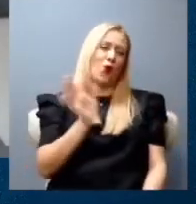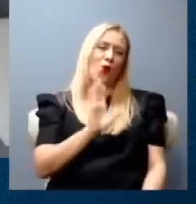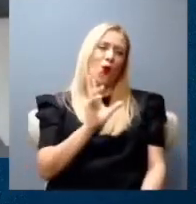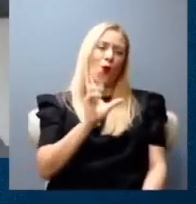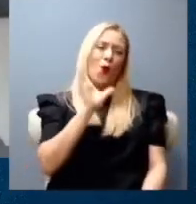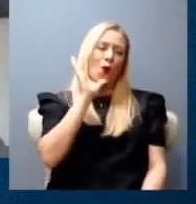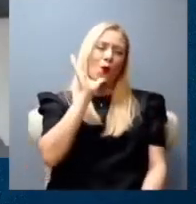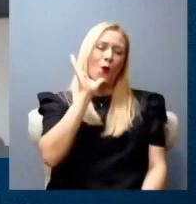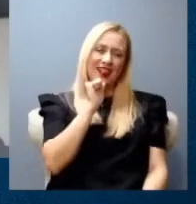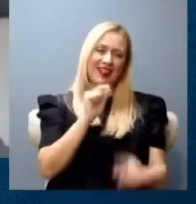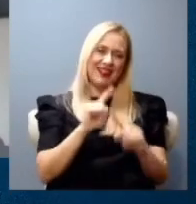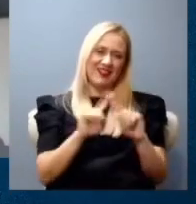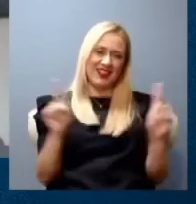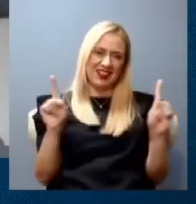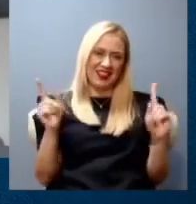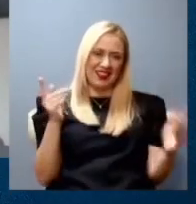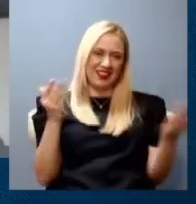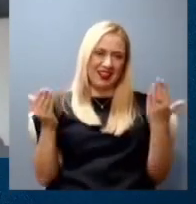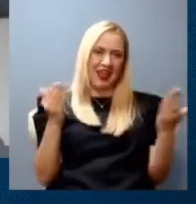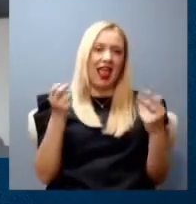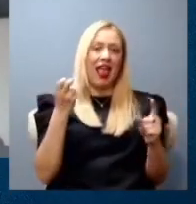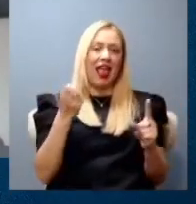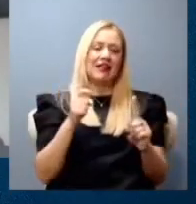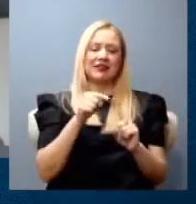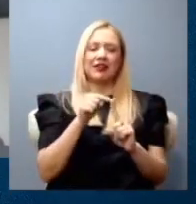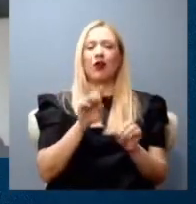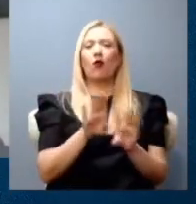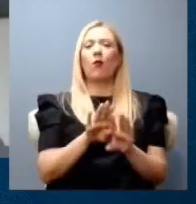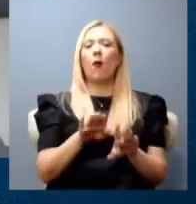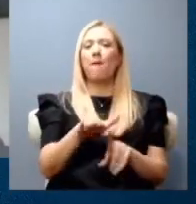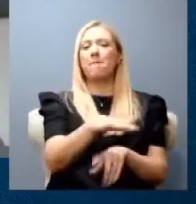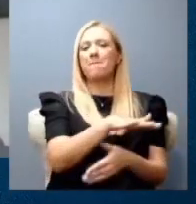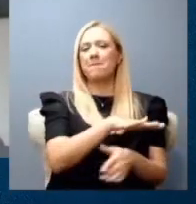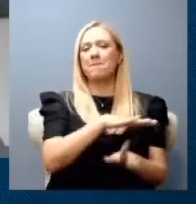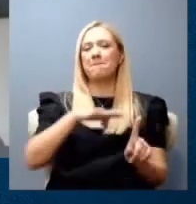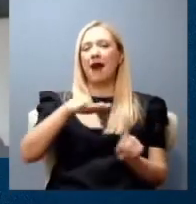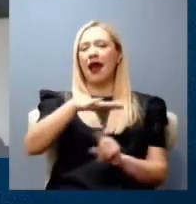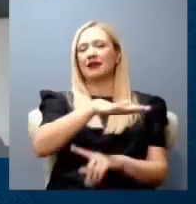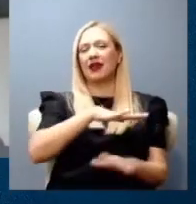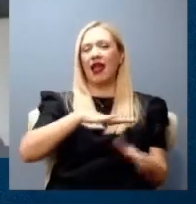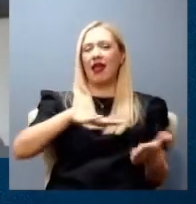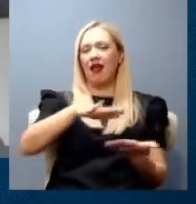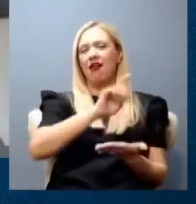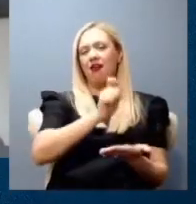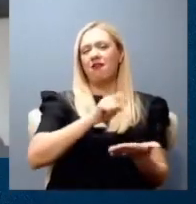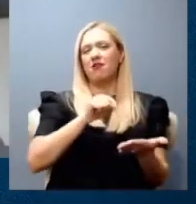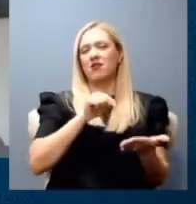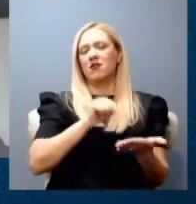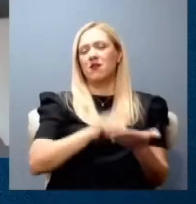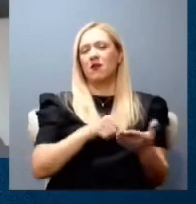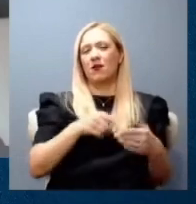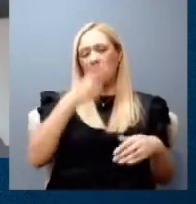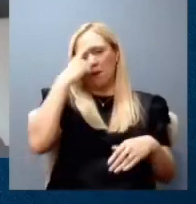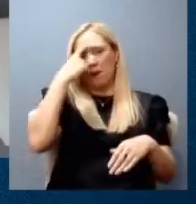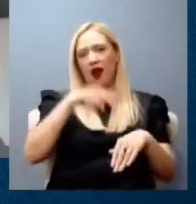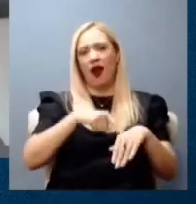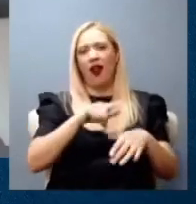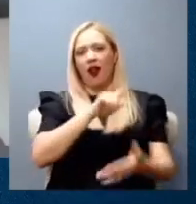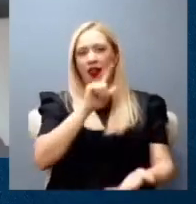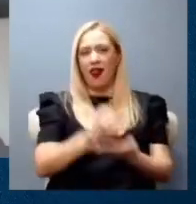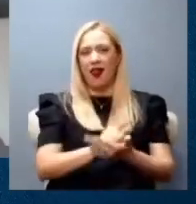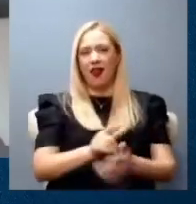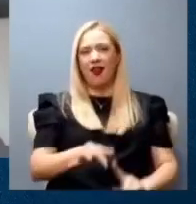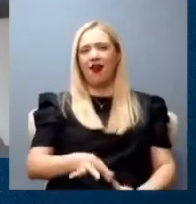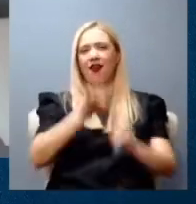Esa, digamos, es nuestra base. La amnistía, como mencionaba anteriormente, es